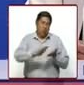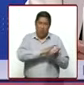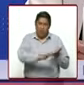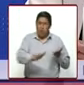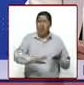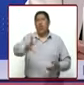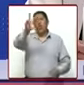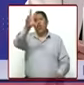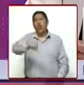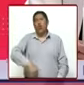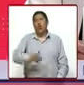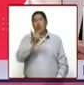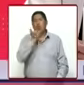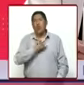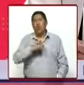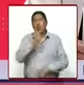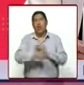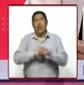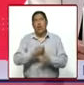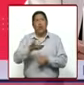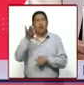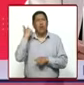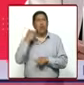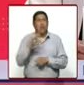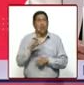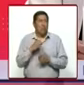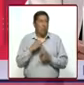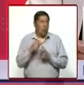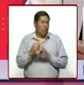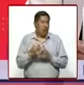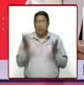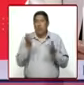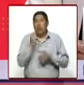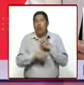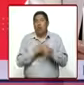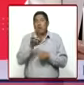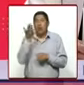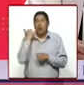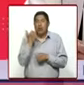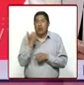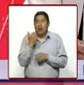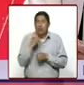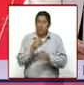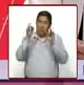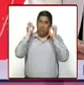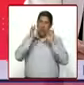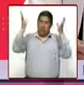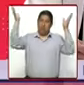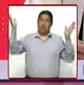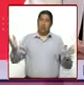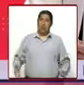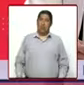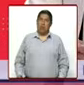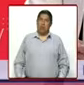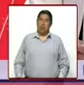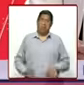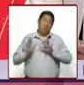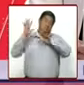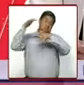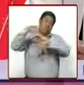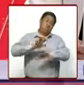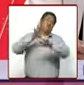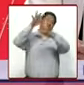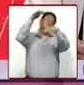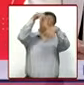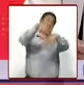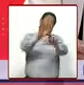cometer el error del año pasado o que nos tome, pero bueno, el año pasado ya fue algo extraordinario, ¿no? En realidad no fue ningún